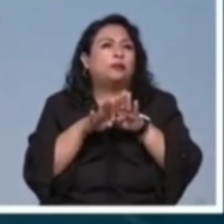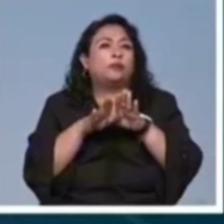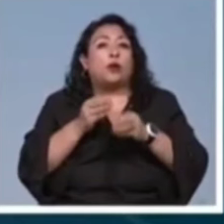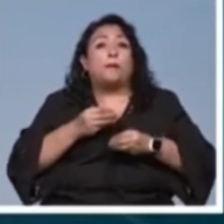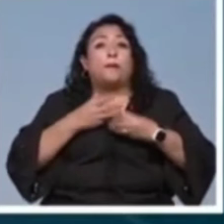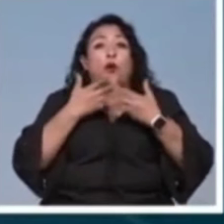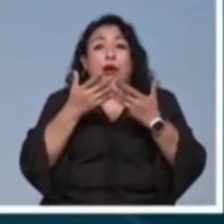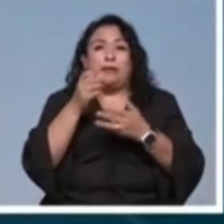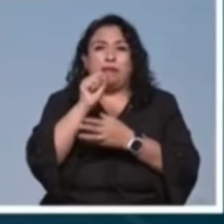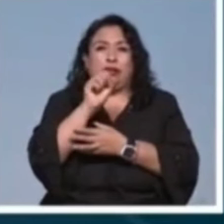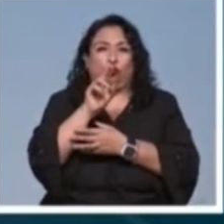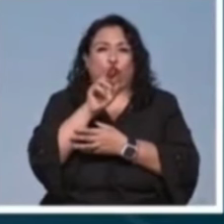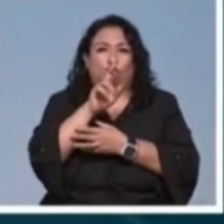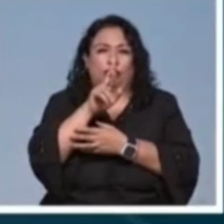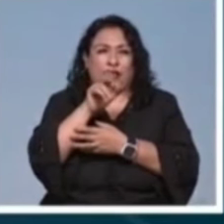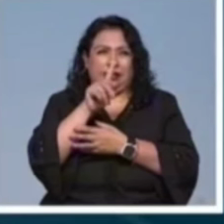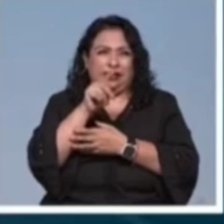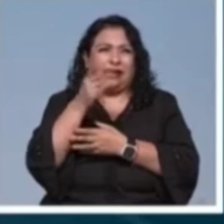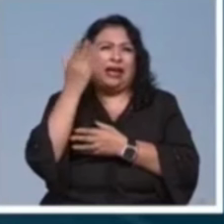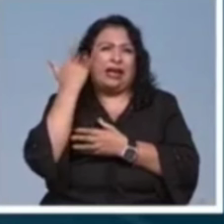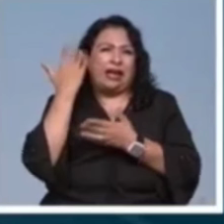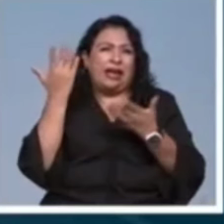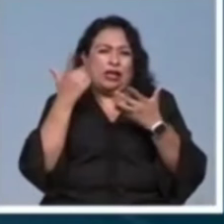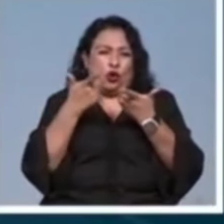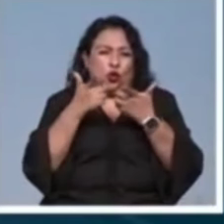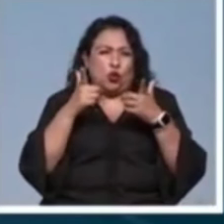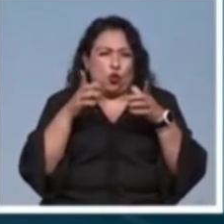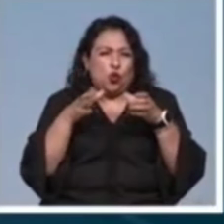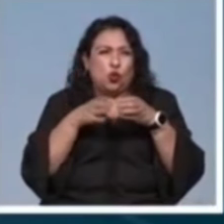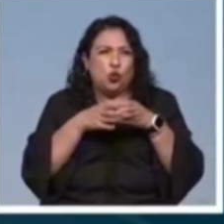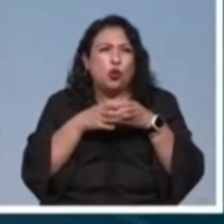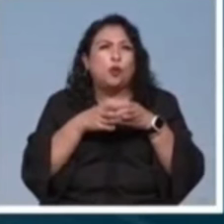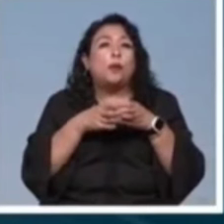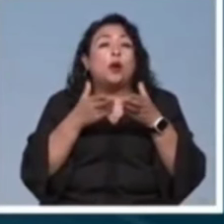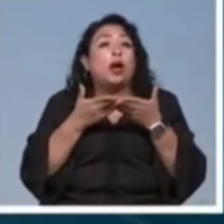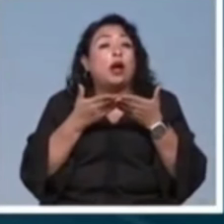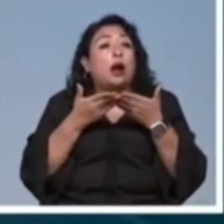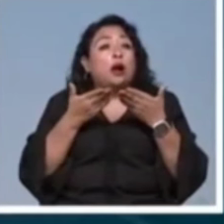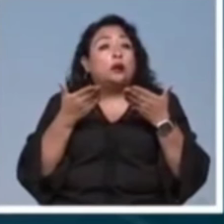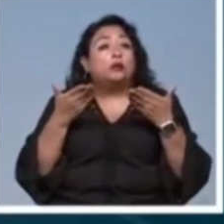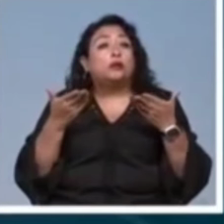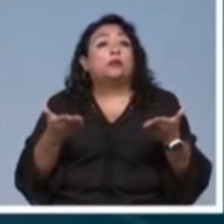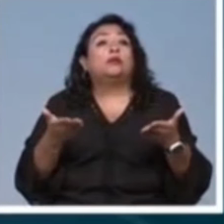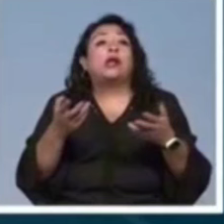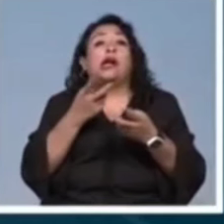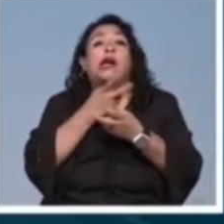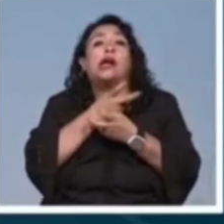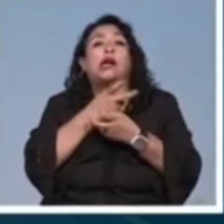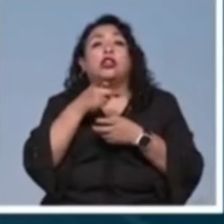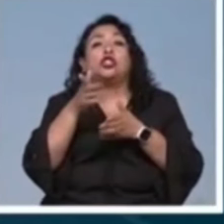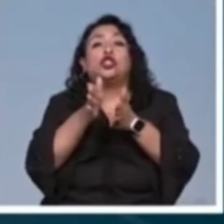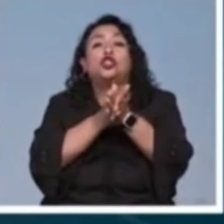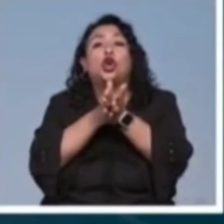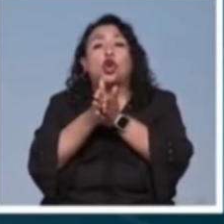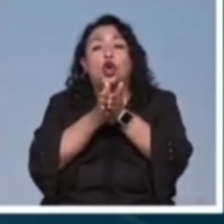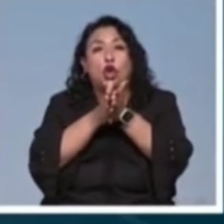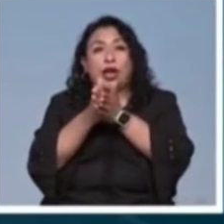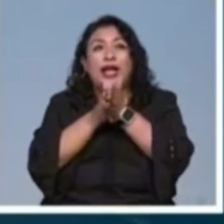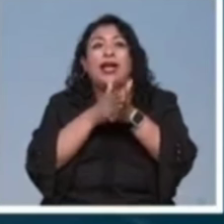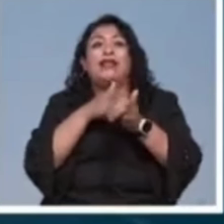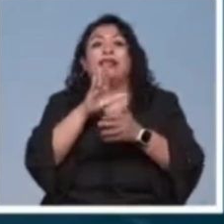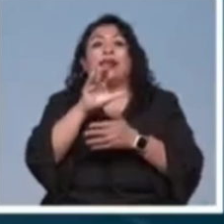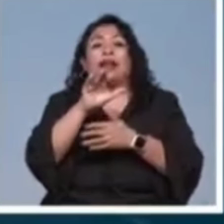poemas surrealistas que se hacían de manera colectiva, nada más que en esta ocasión es un cadáver de chocolate, ¿no? Y porque el